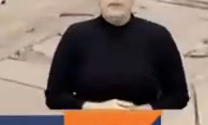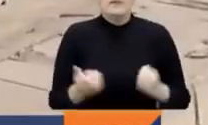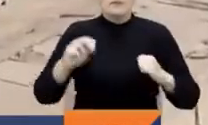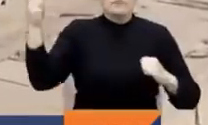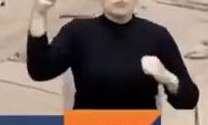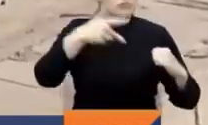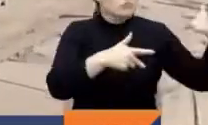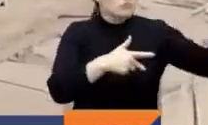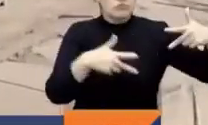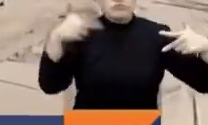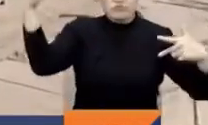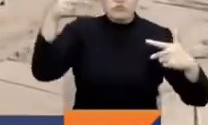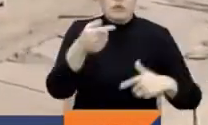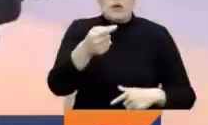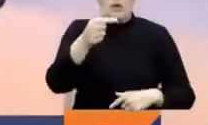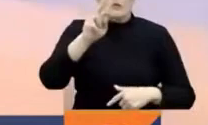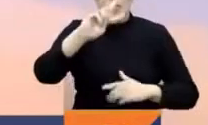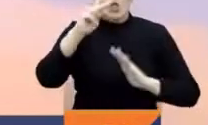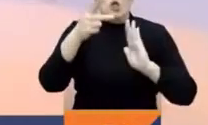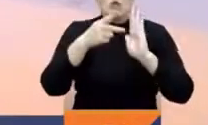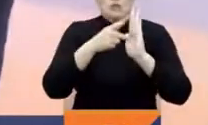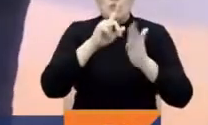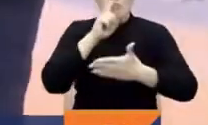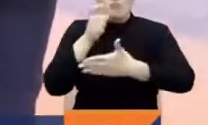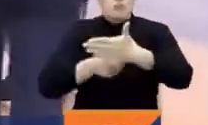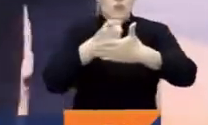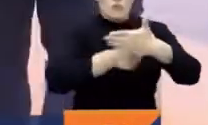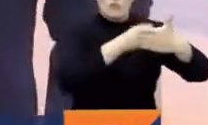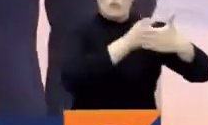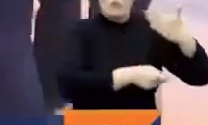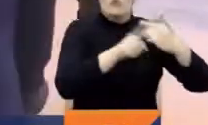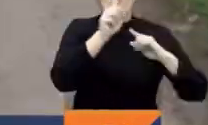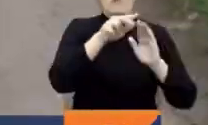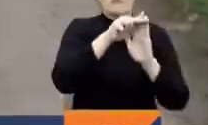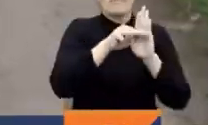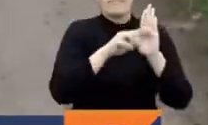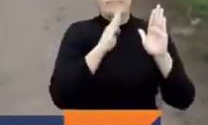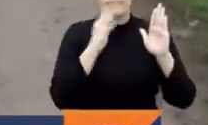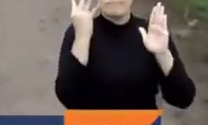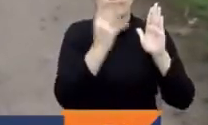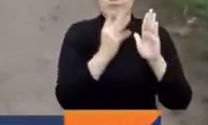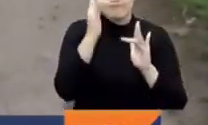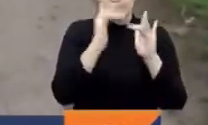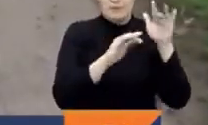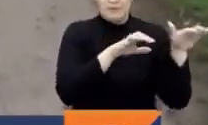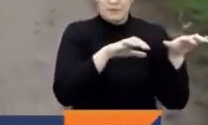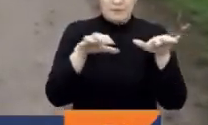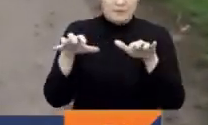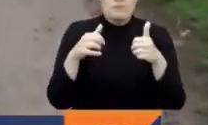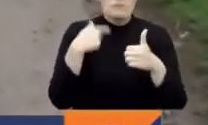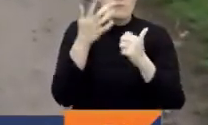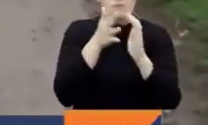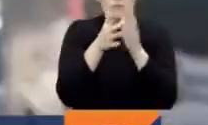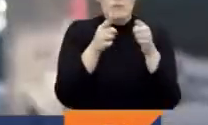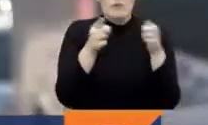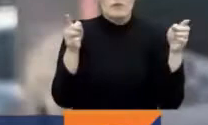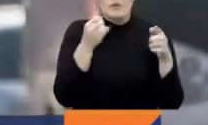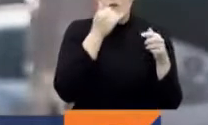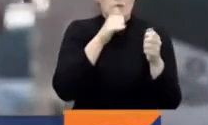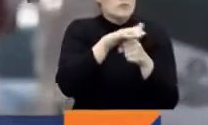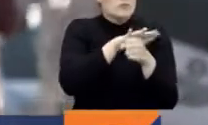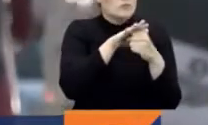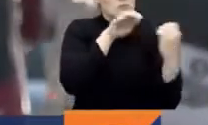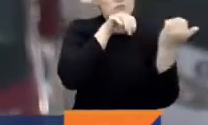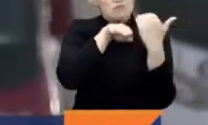Casi 2.000 conductores han sido sancionados por violar normas de tránsito. Espera información en directo sobre el estado de las vías y